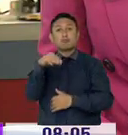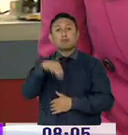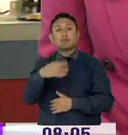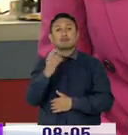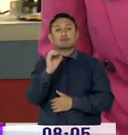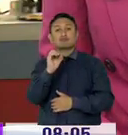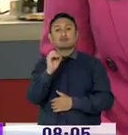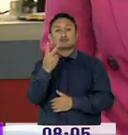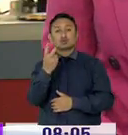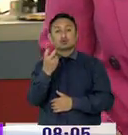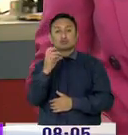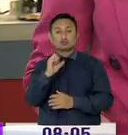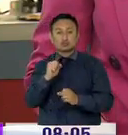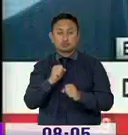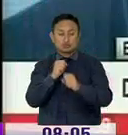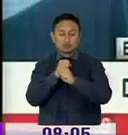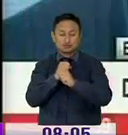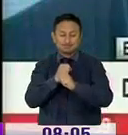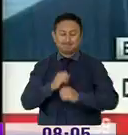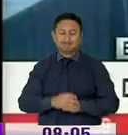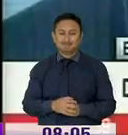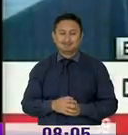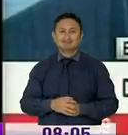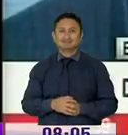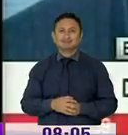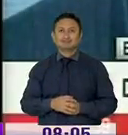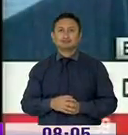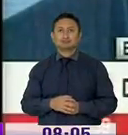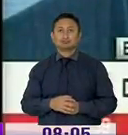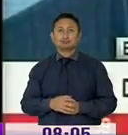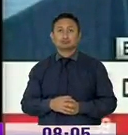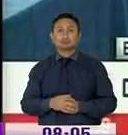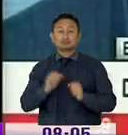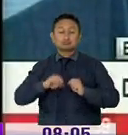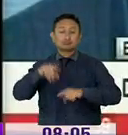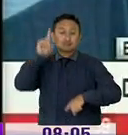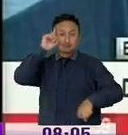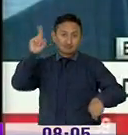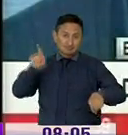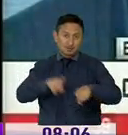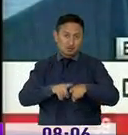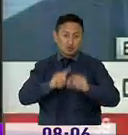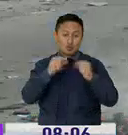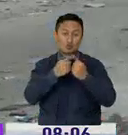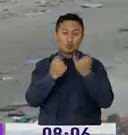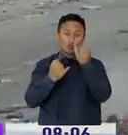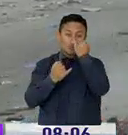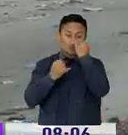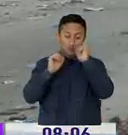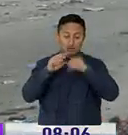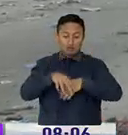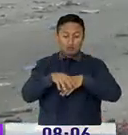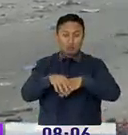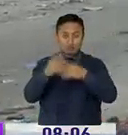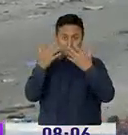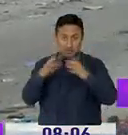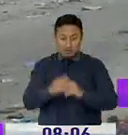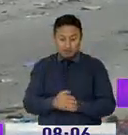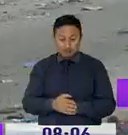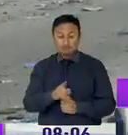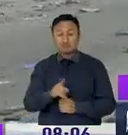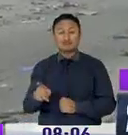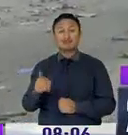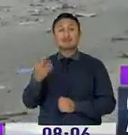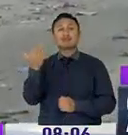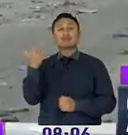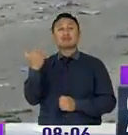del día martes si bien el acuerdo alcanzado en el ejecutivo y la conaie para que las protestas finalizan fue cerrado la